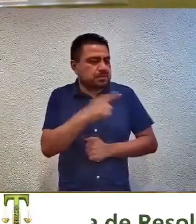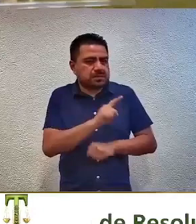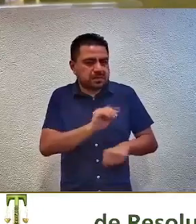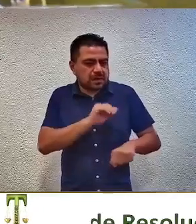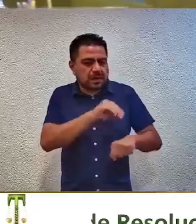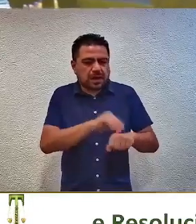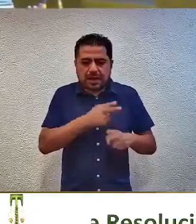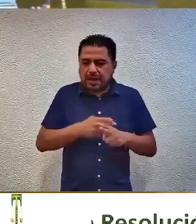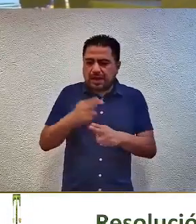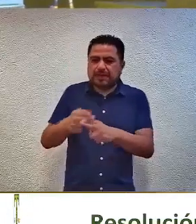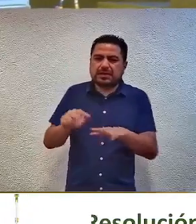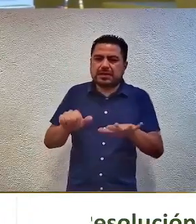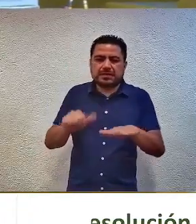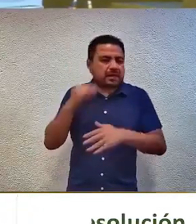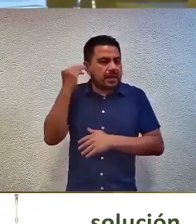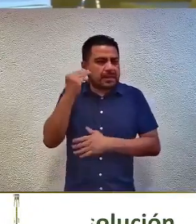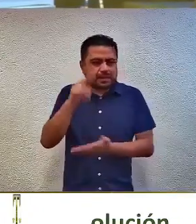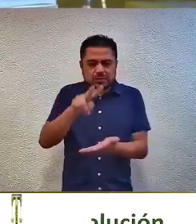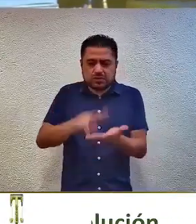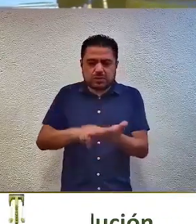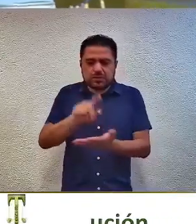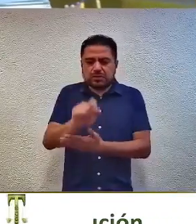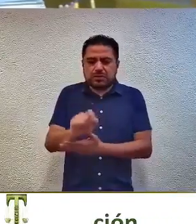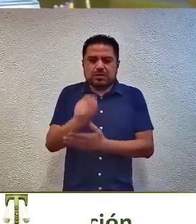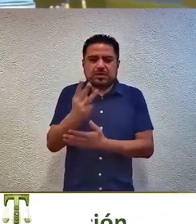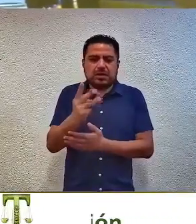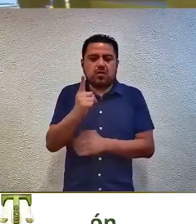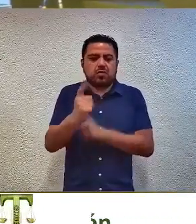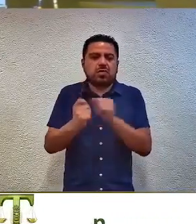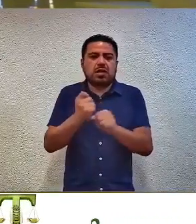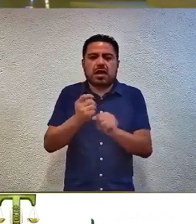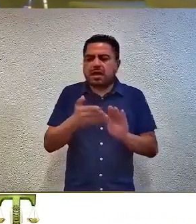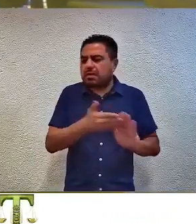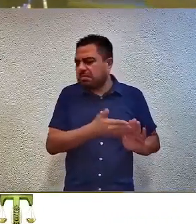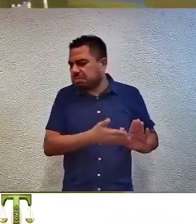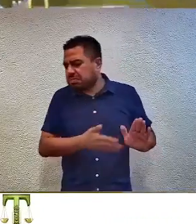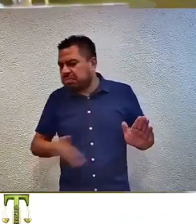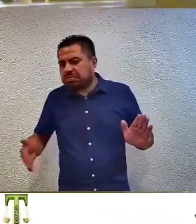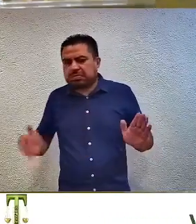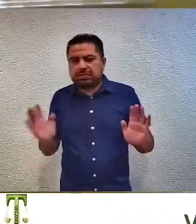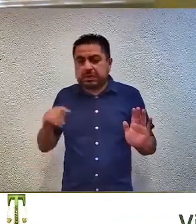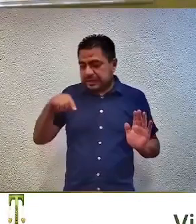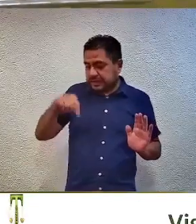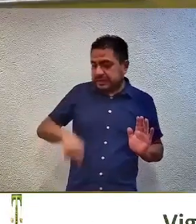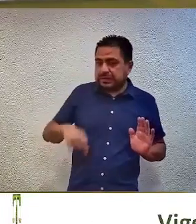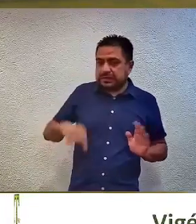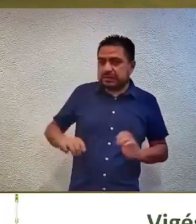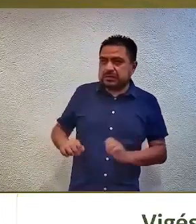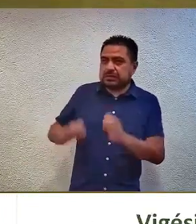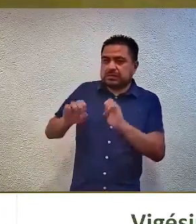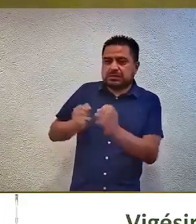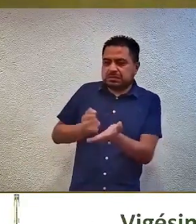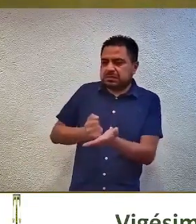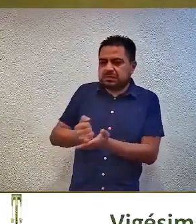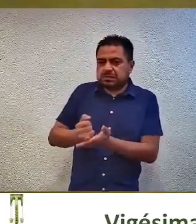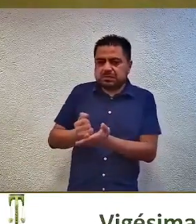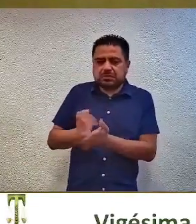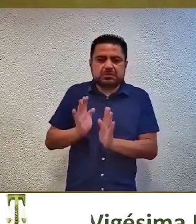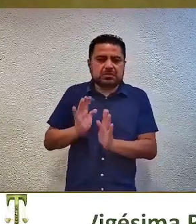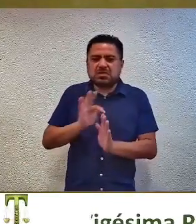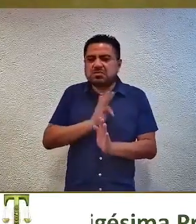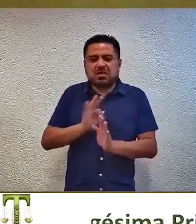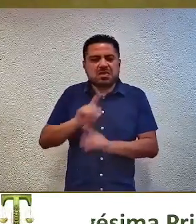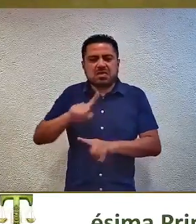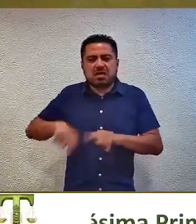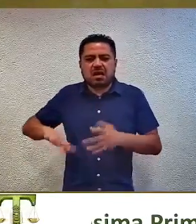el 16 de marzo del 2023, casi un año después, es que este órgano jurisdiccional determina que se actualiza la causal de